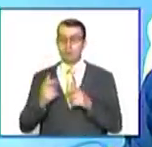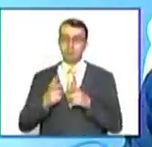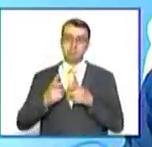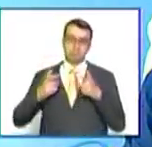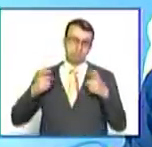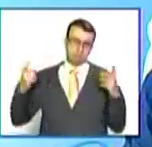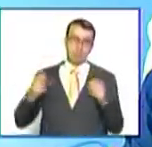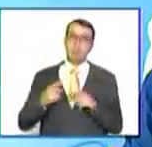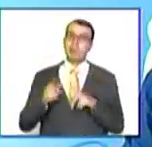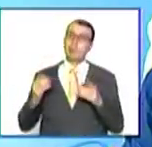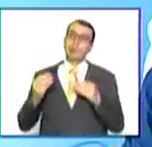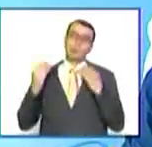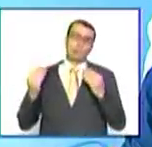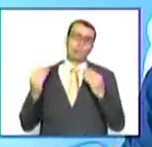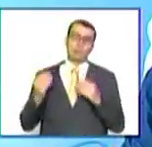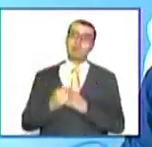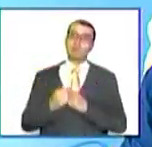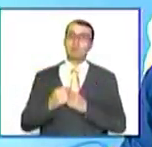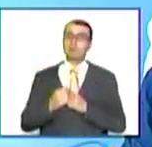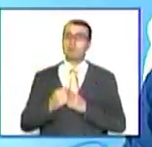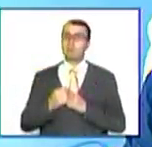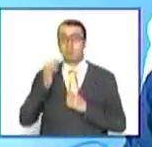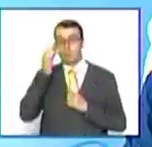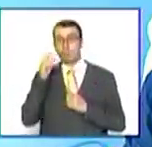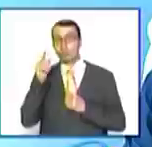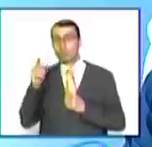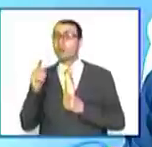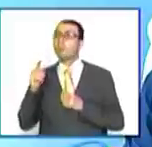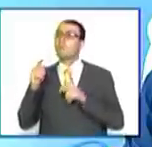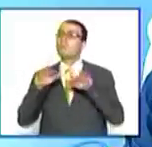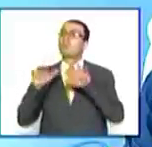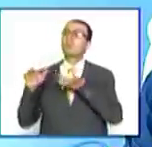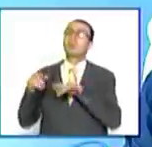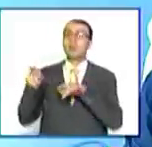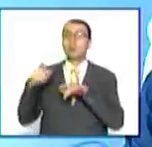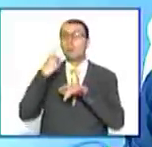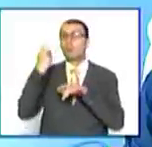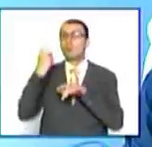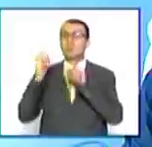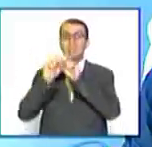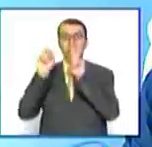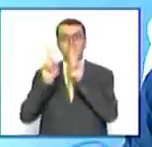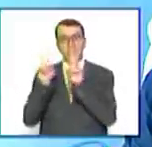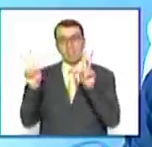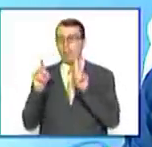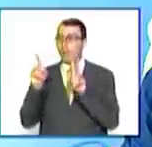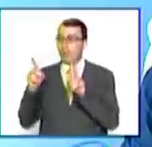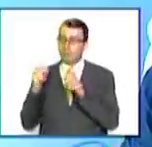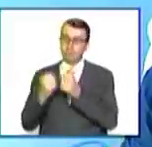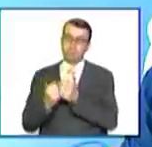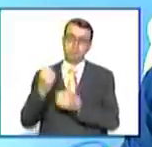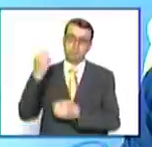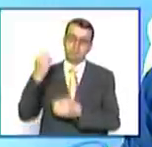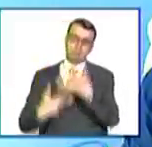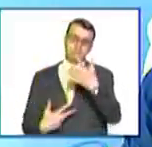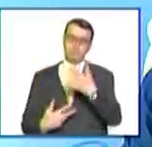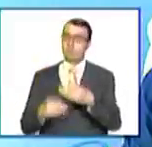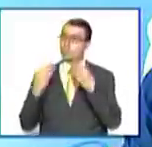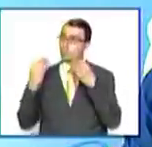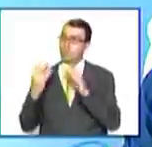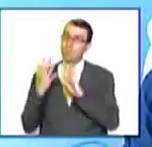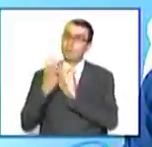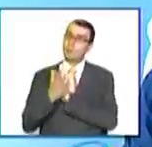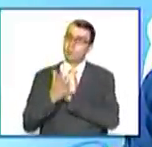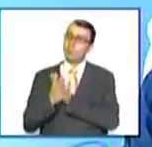historial muy amplio. Ustedes si entran y buscan en los medios de internet, encontrarán muchísima